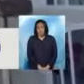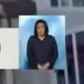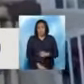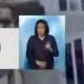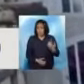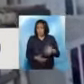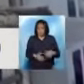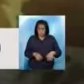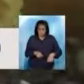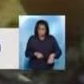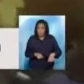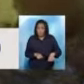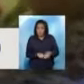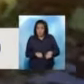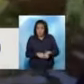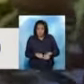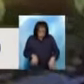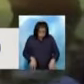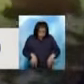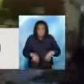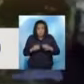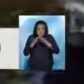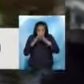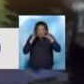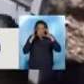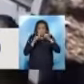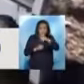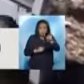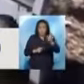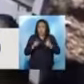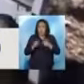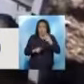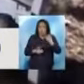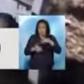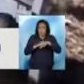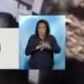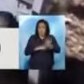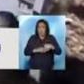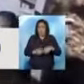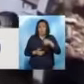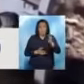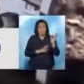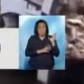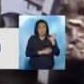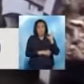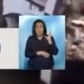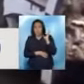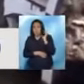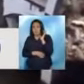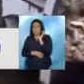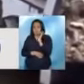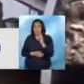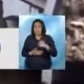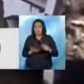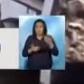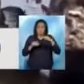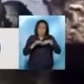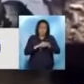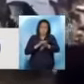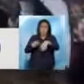Armados con botas de plástico y algunas mascarillas, estos hombres ingresaban a este cementerio cargando un ataúd para darle